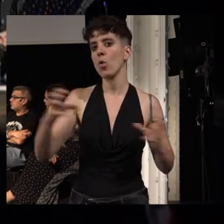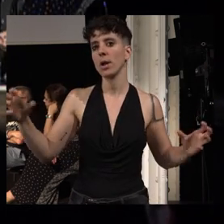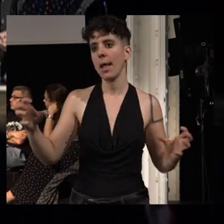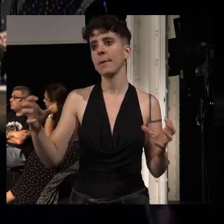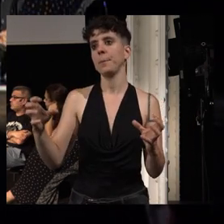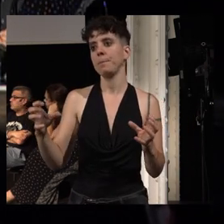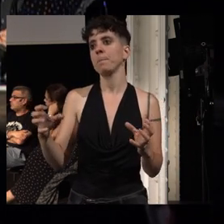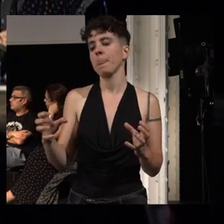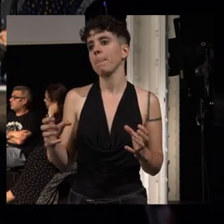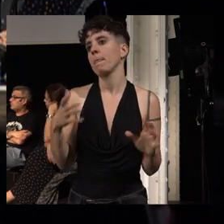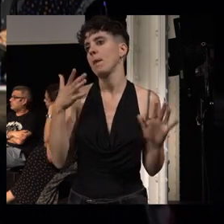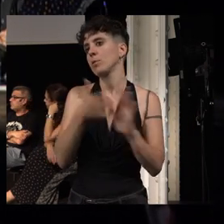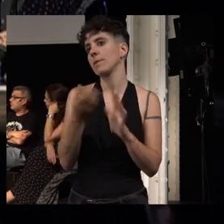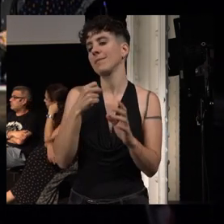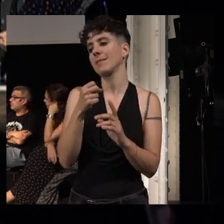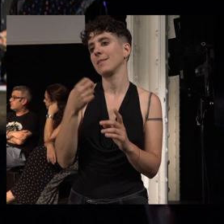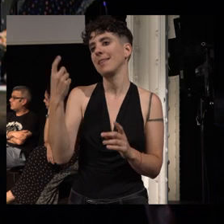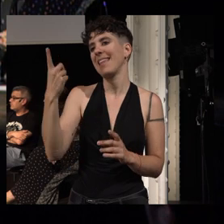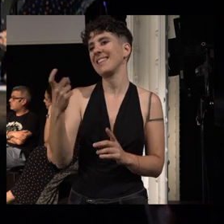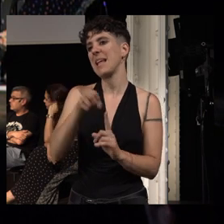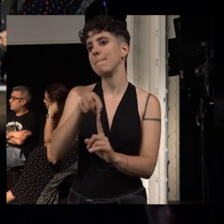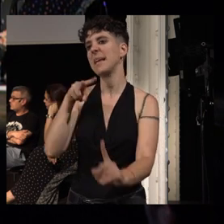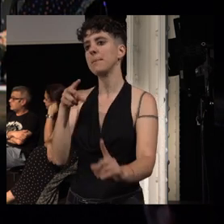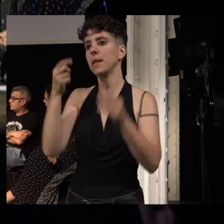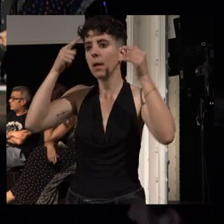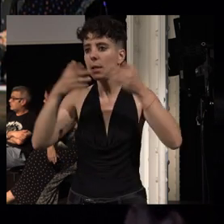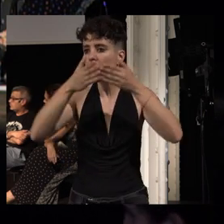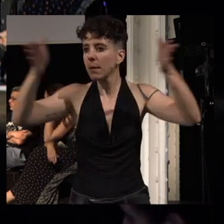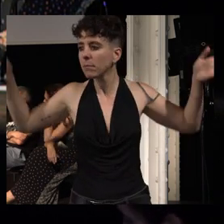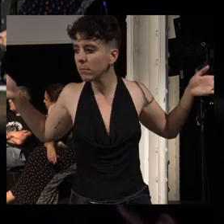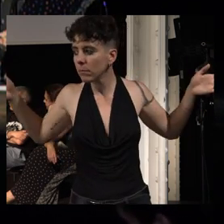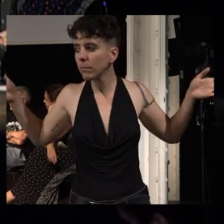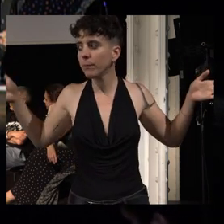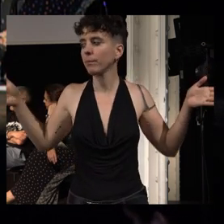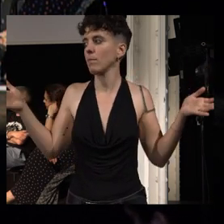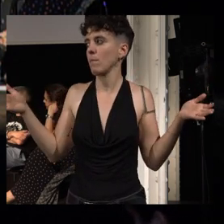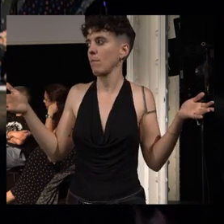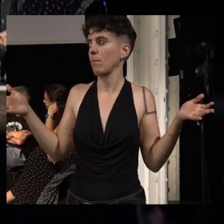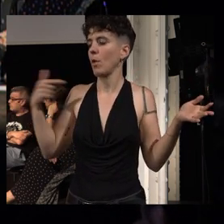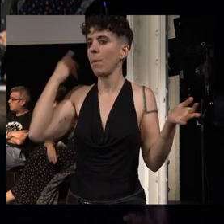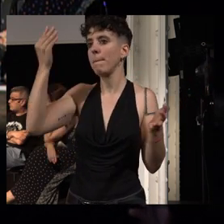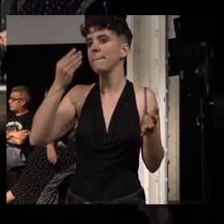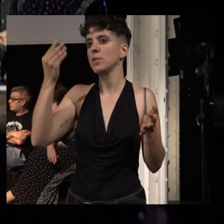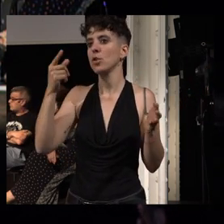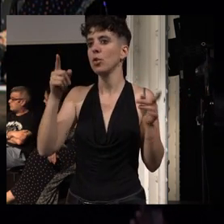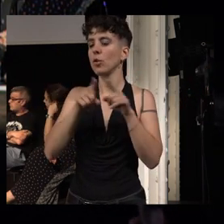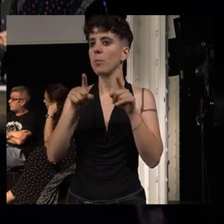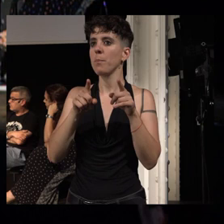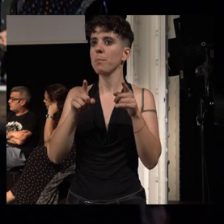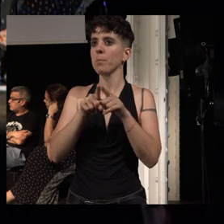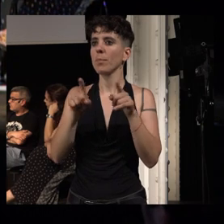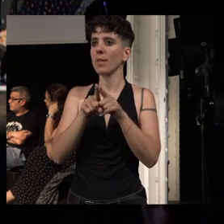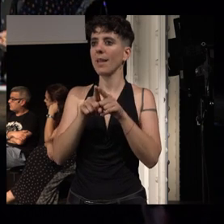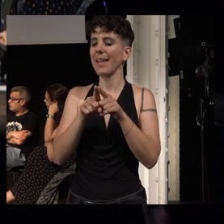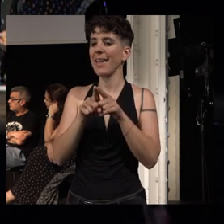Y creo que para esto sí que hay que tener perspectiva de miras, ¿no? Es decir, y no, o sea, creo que no podemos desatender, al fin y al cabo, el